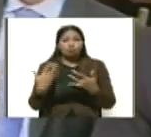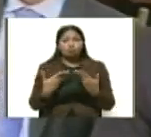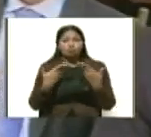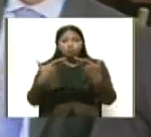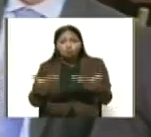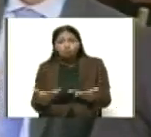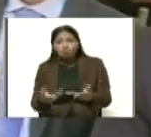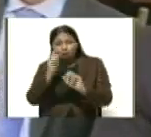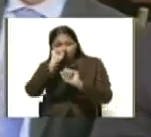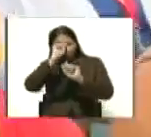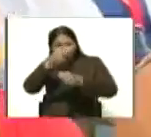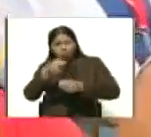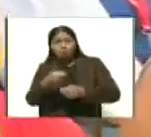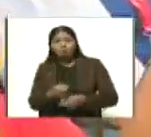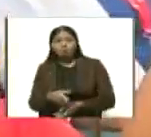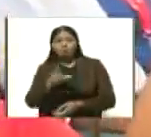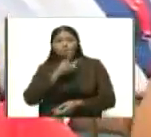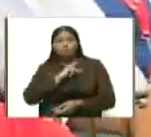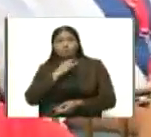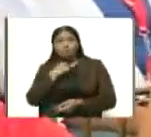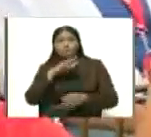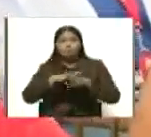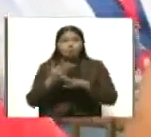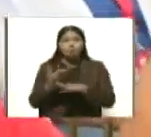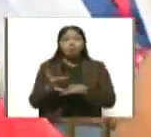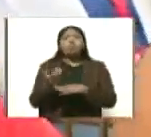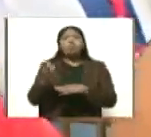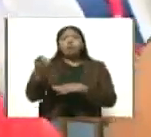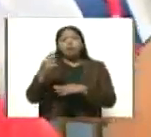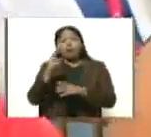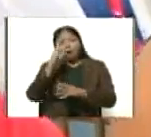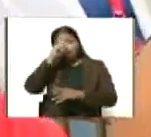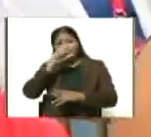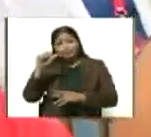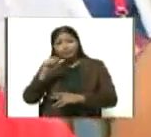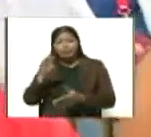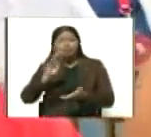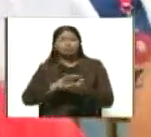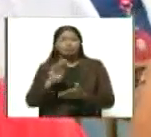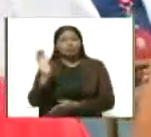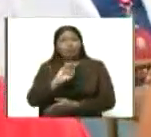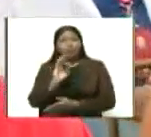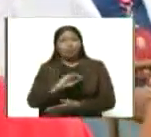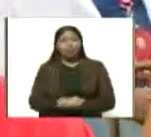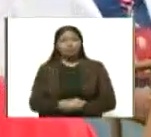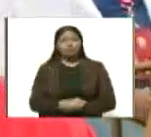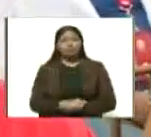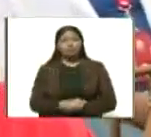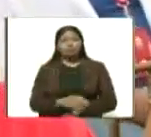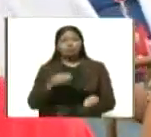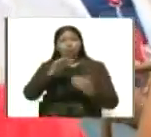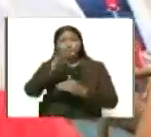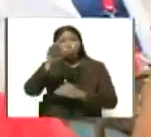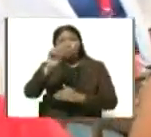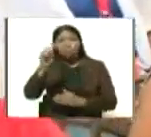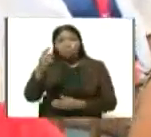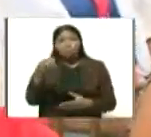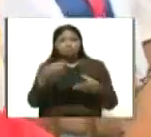de condecoraciones con motivo del aniversario de la ciudad de Caracas. La orden Guarayra Repano, en su primera